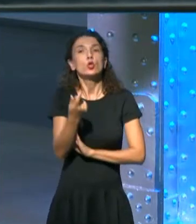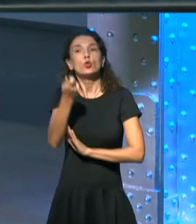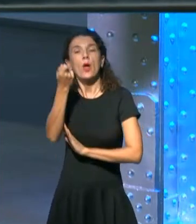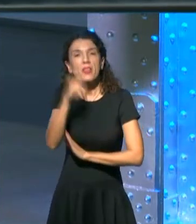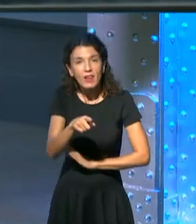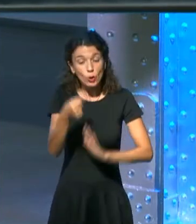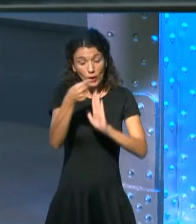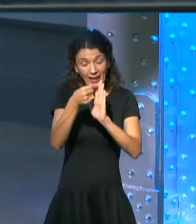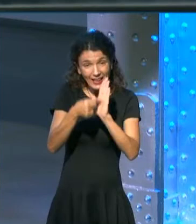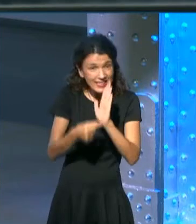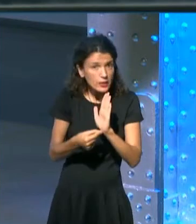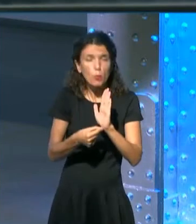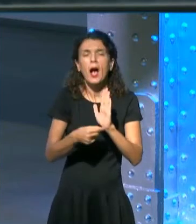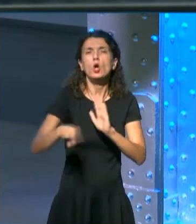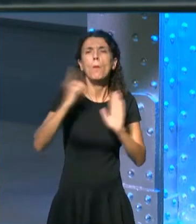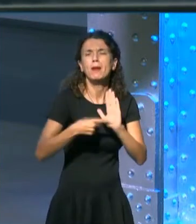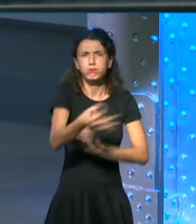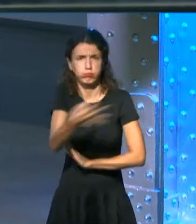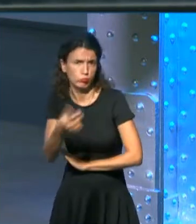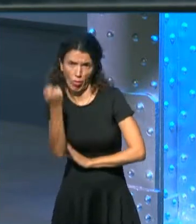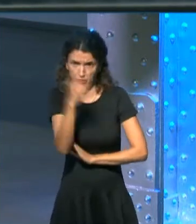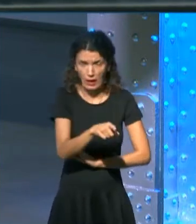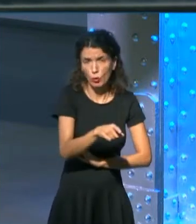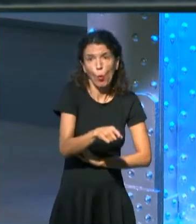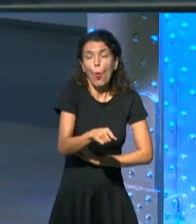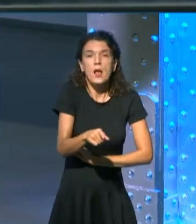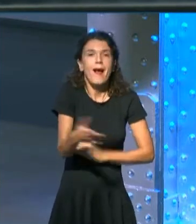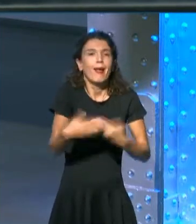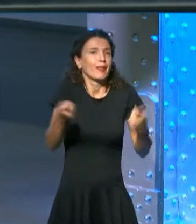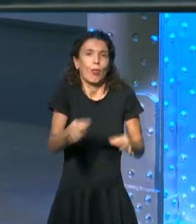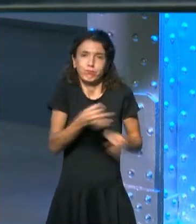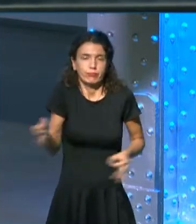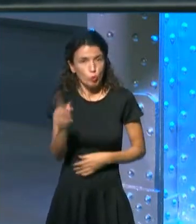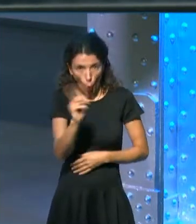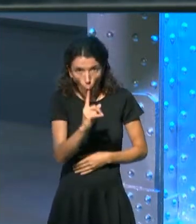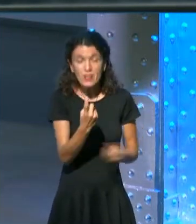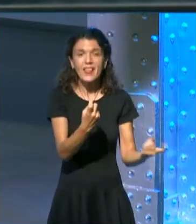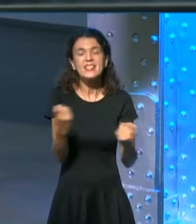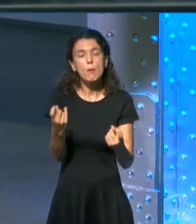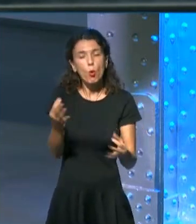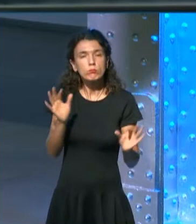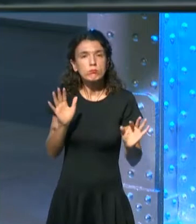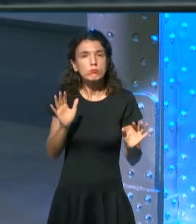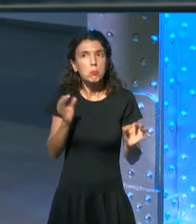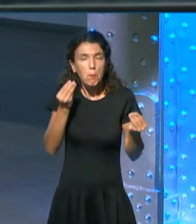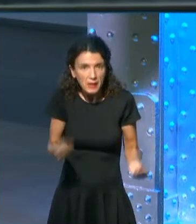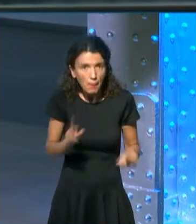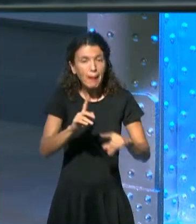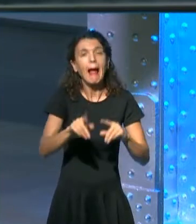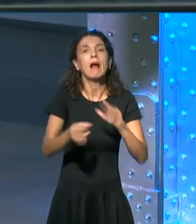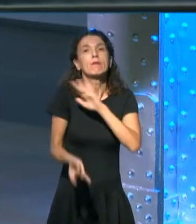que nuestros requisitos sean los más completos del mundo, ni los más cerrados del mundo, sino necesitamos los justos para construir nuestro